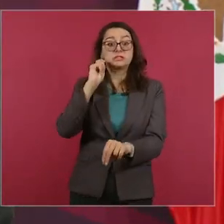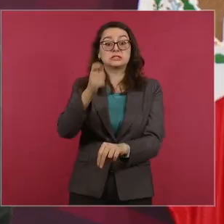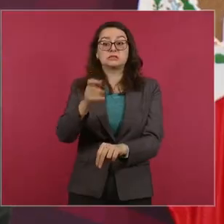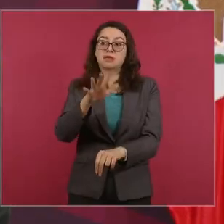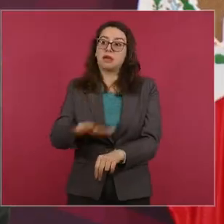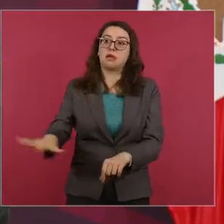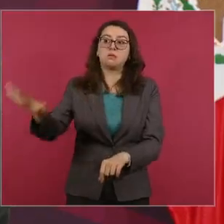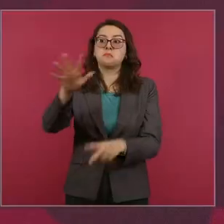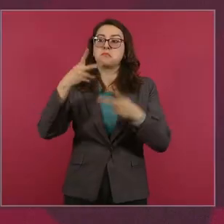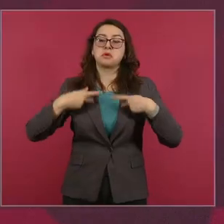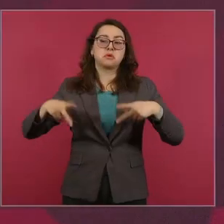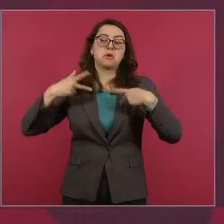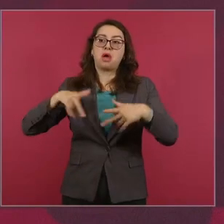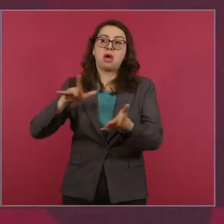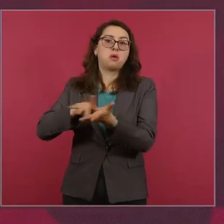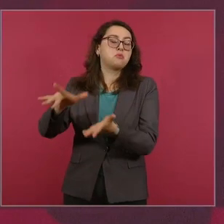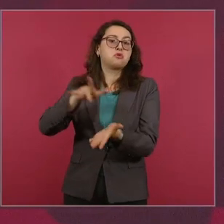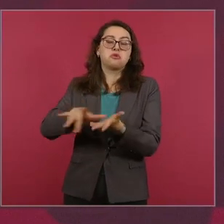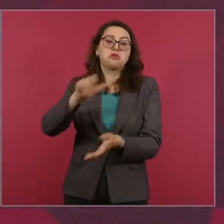al pueblo,